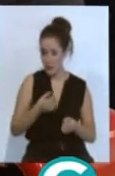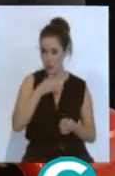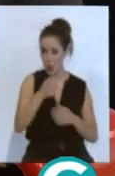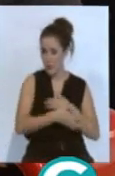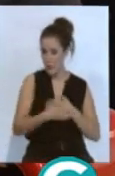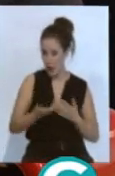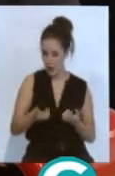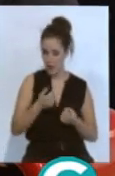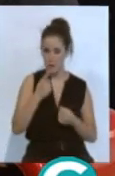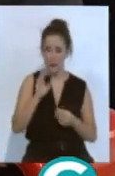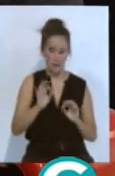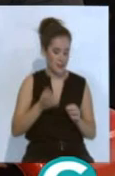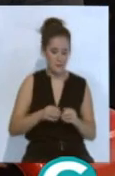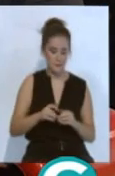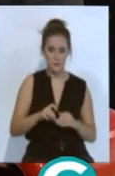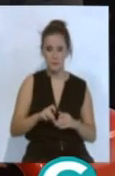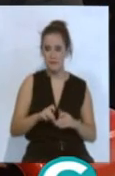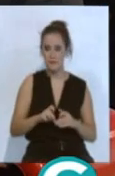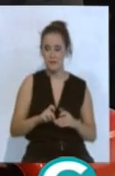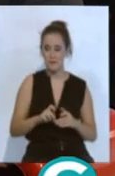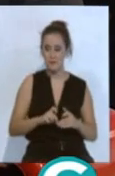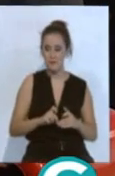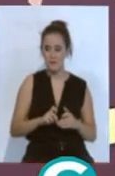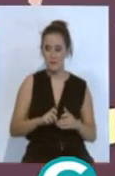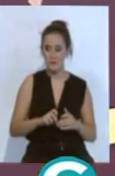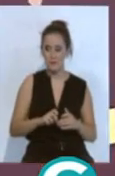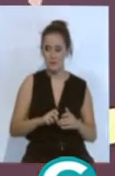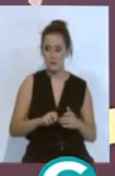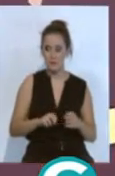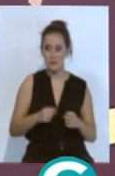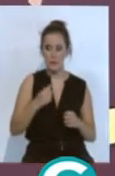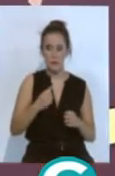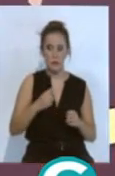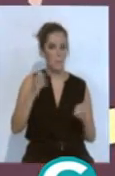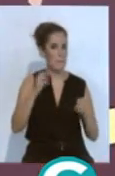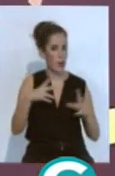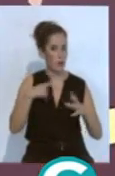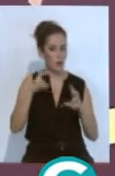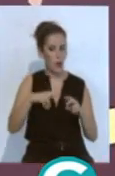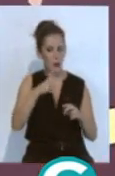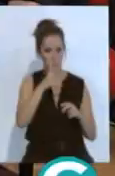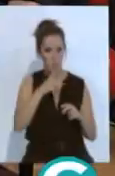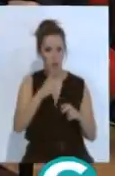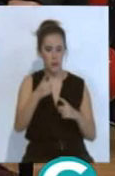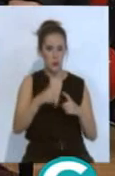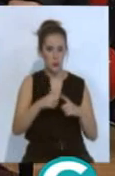Entonces todo tiene que seguirlo igual. Me encantan estas cosas. Totalmente. Que mágico, nunca hemos valorado lo suficiente a tu